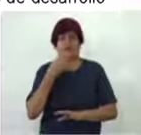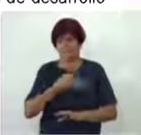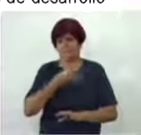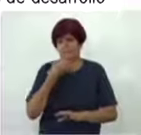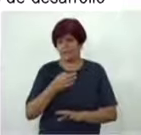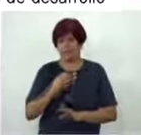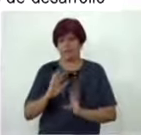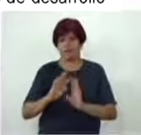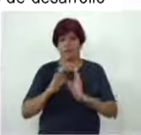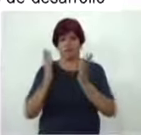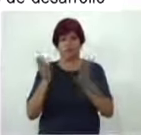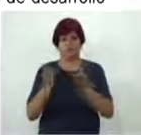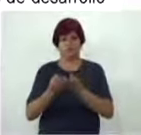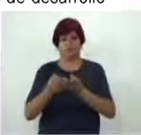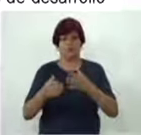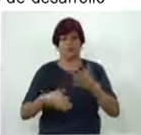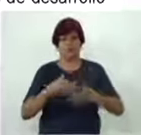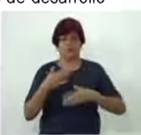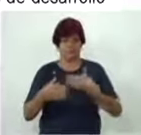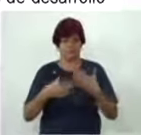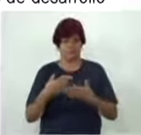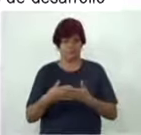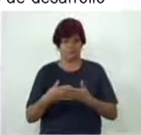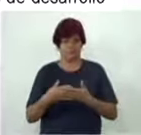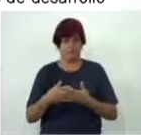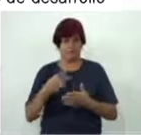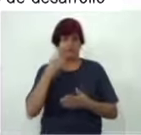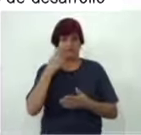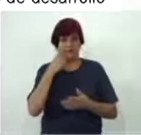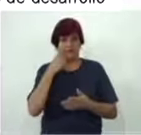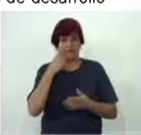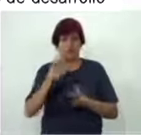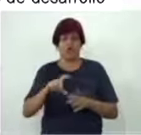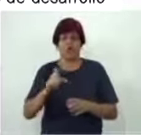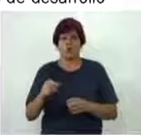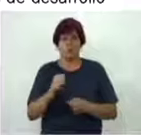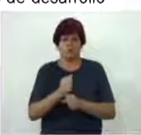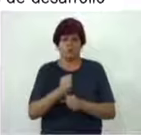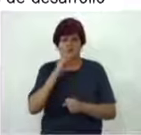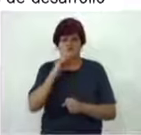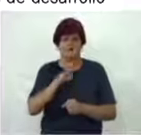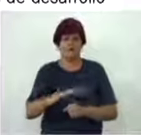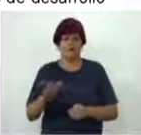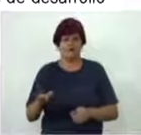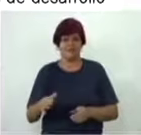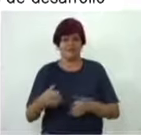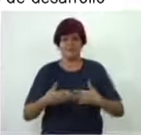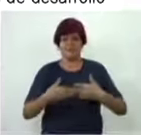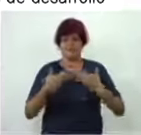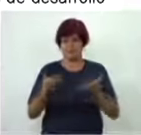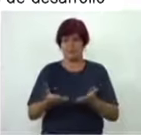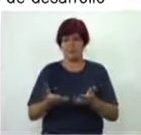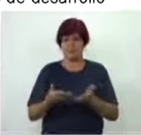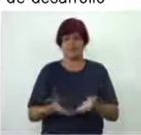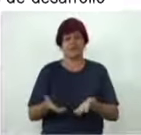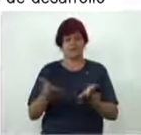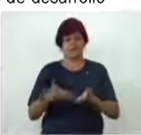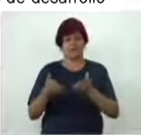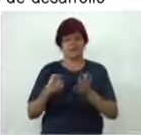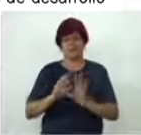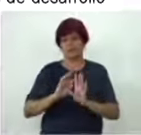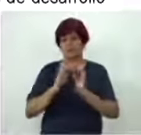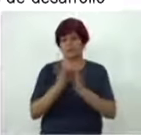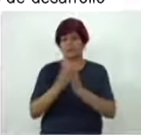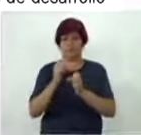fundamental que durante toda la actividad se le prestará atención al desempeño de los niños y se estimulará a que realicen las acciones según